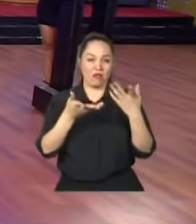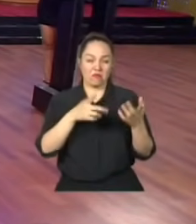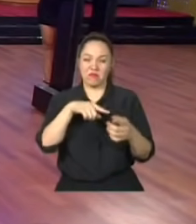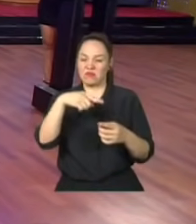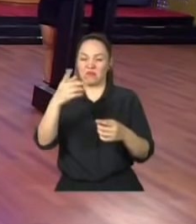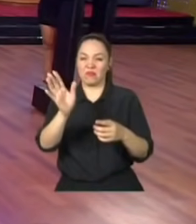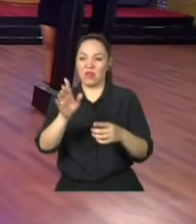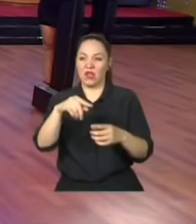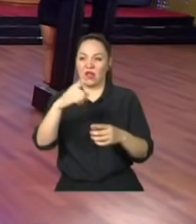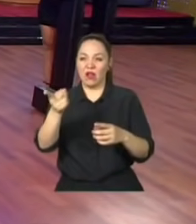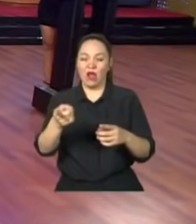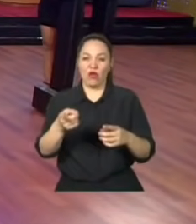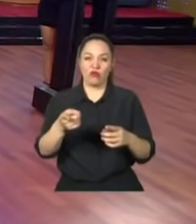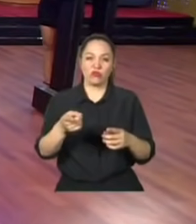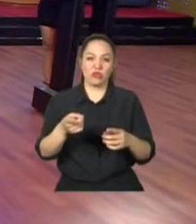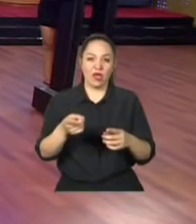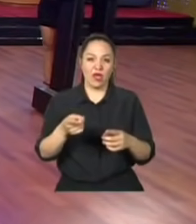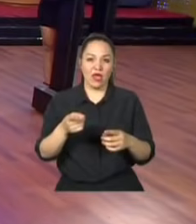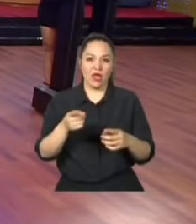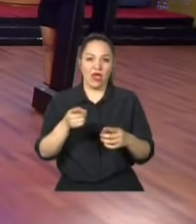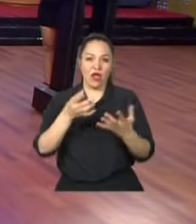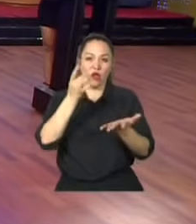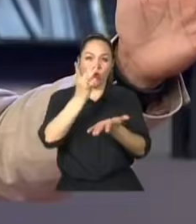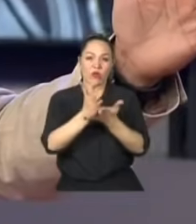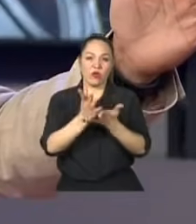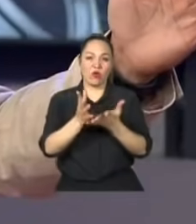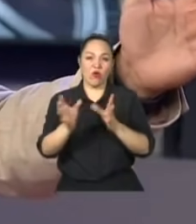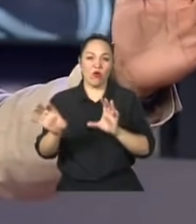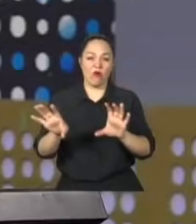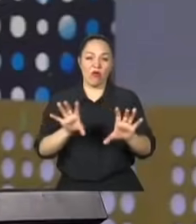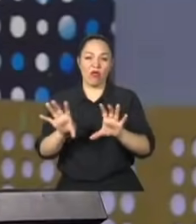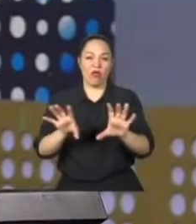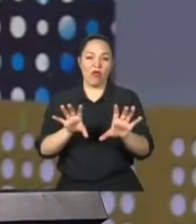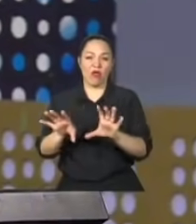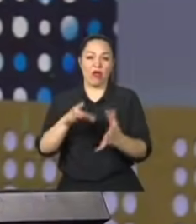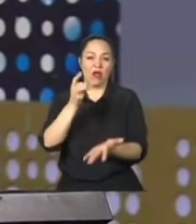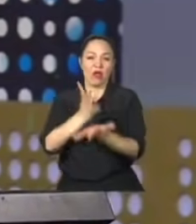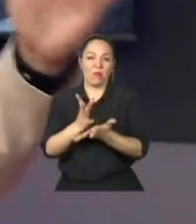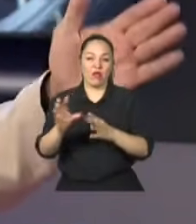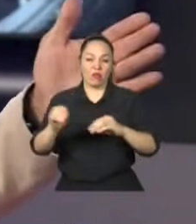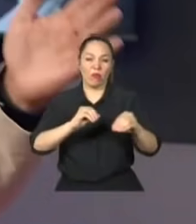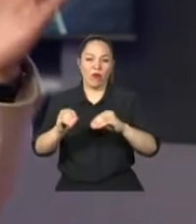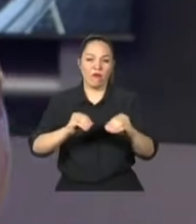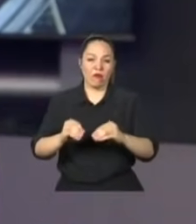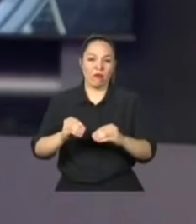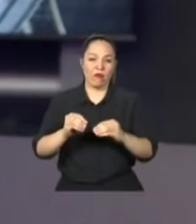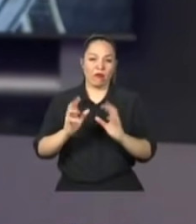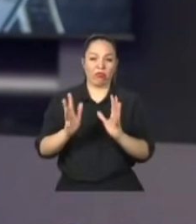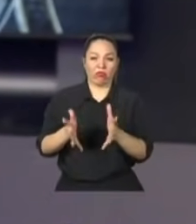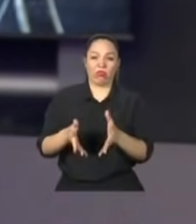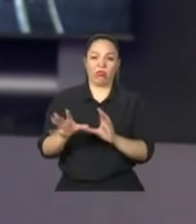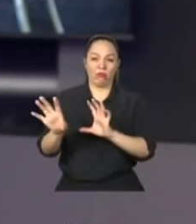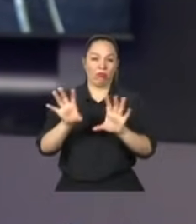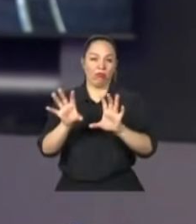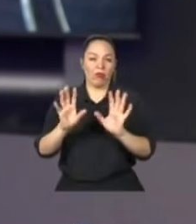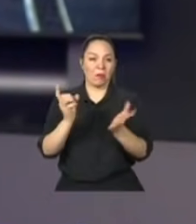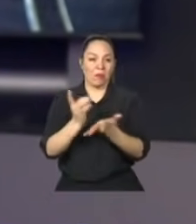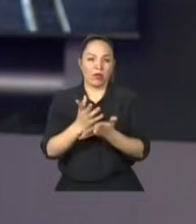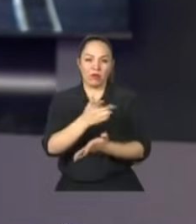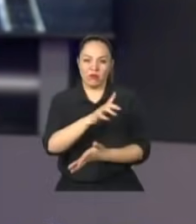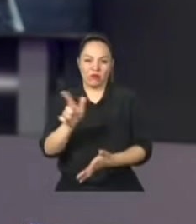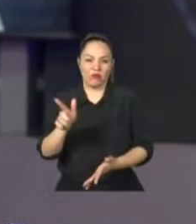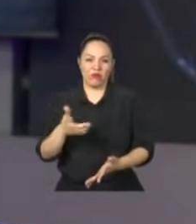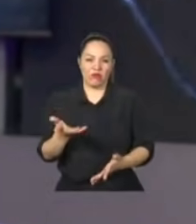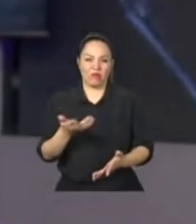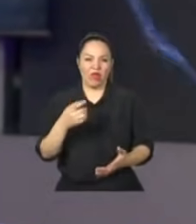señorita, que nomás lo único que mueve es lo que tiene atrás. ¿Sí? Es lo único que sabe enseñar. Creo yo, y no es justo porque no son